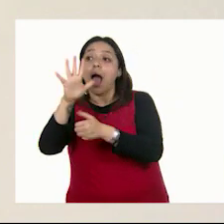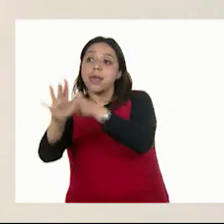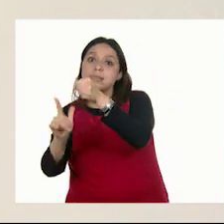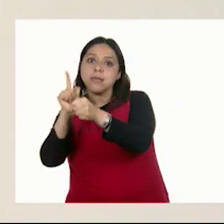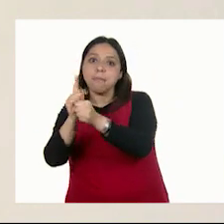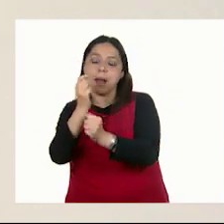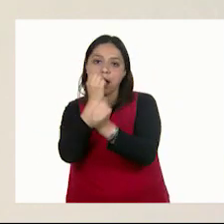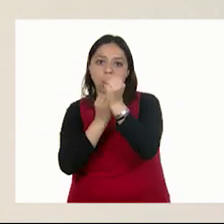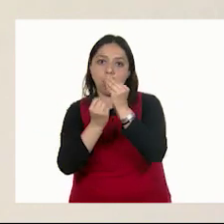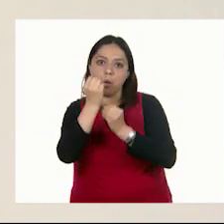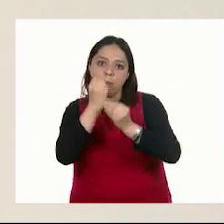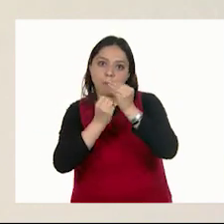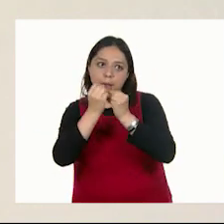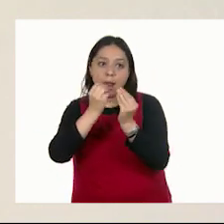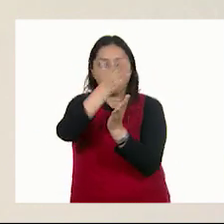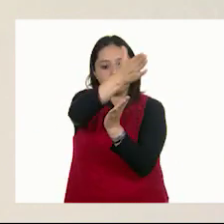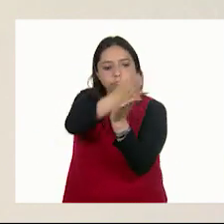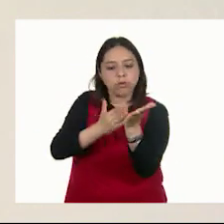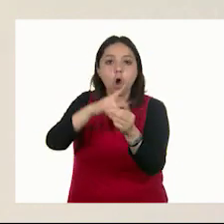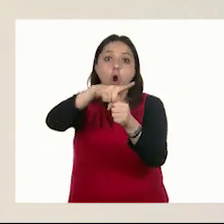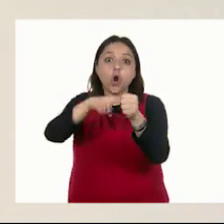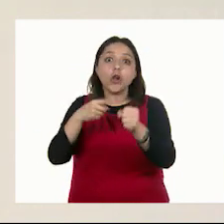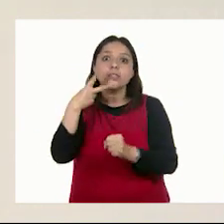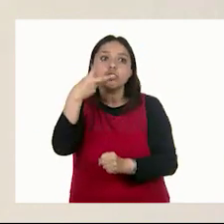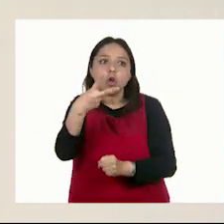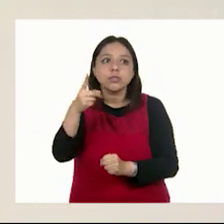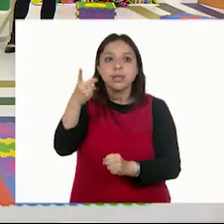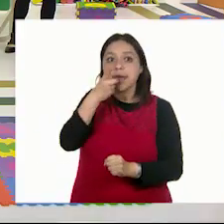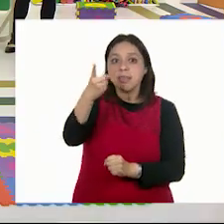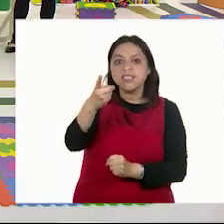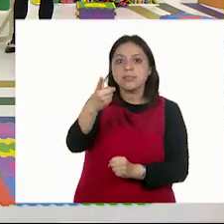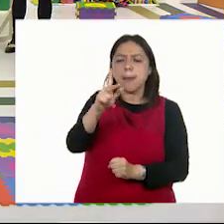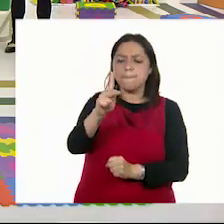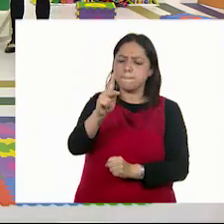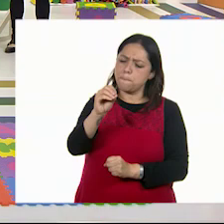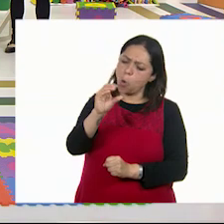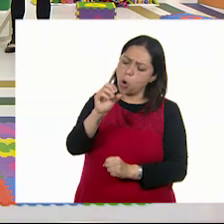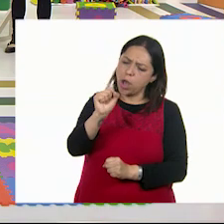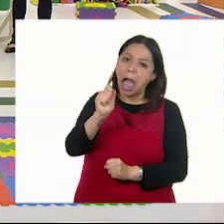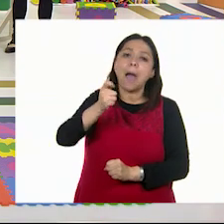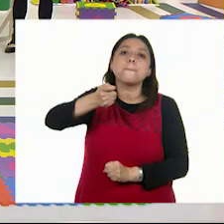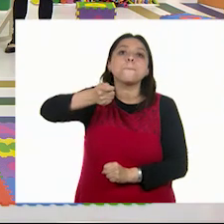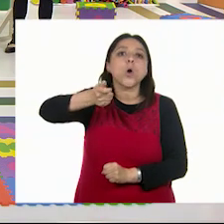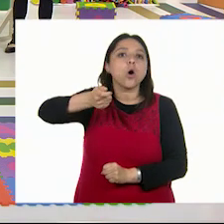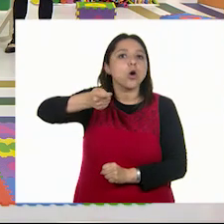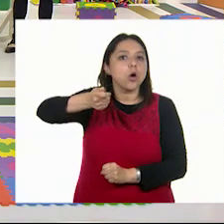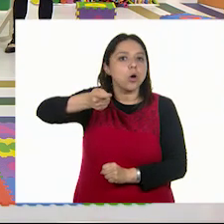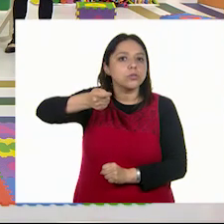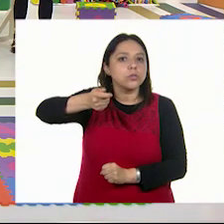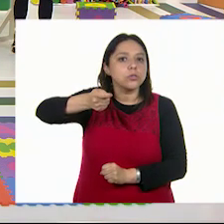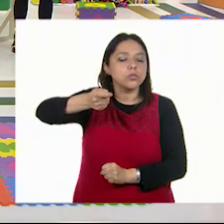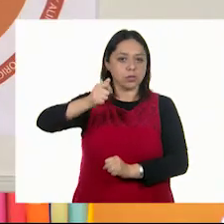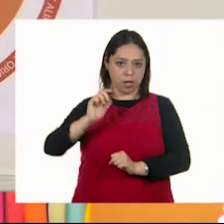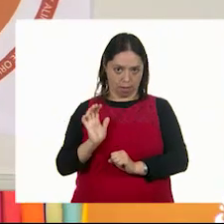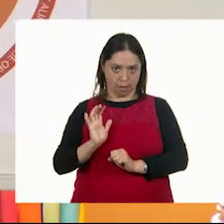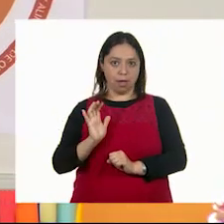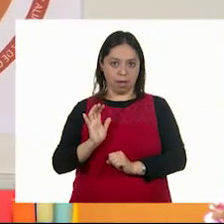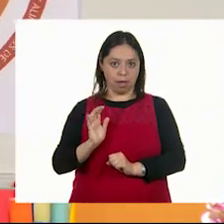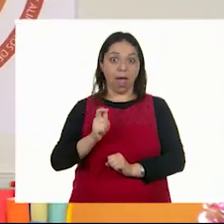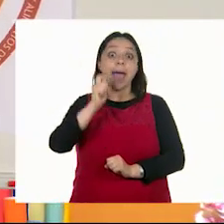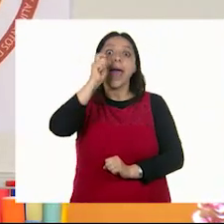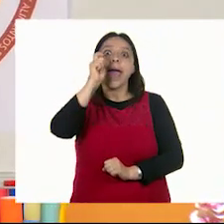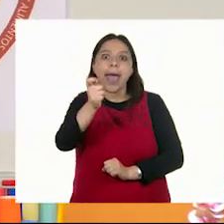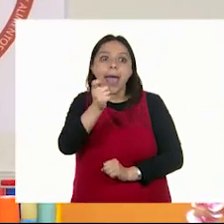dice... Pocos. Pocos. Quiere decir que en esta parte vamos a colocar